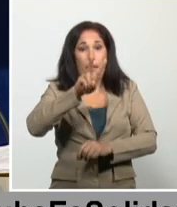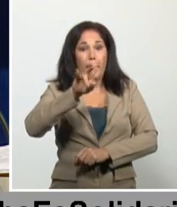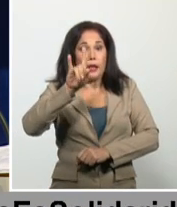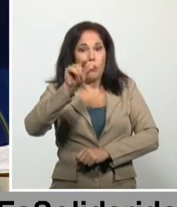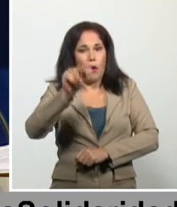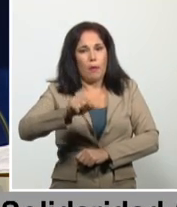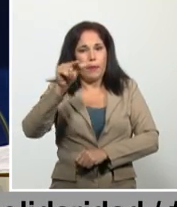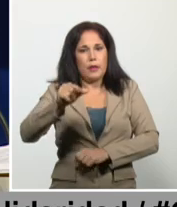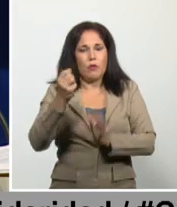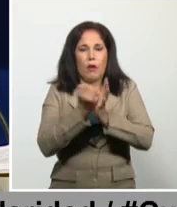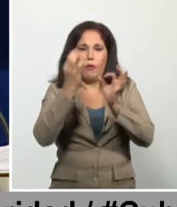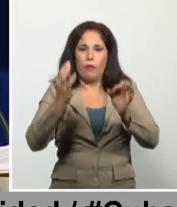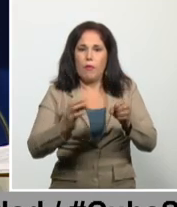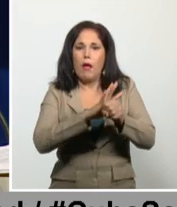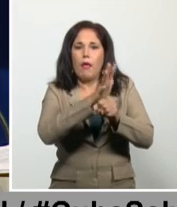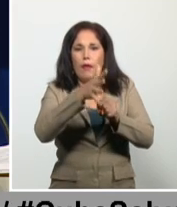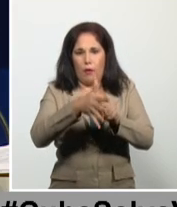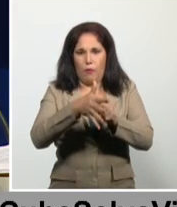casos.